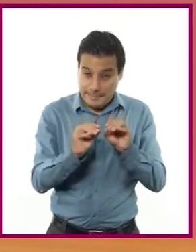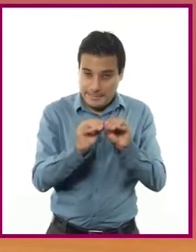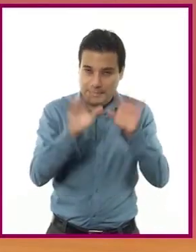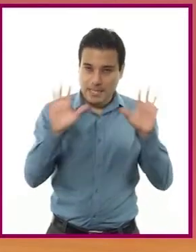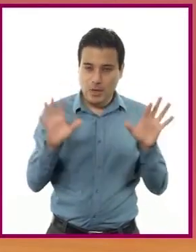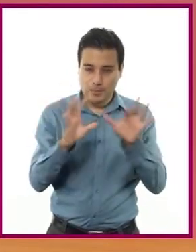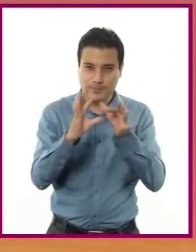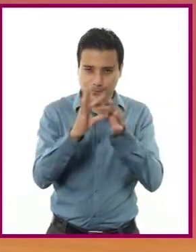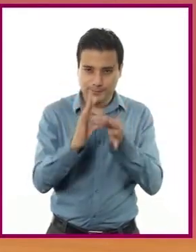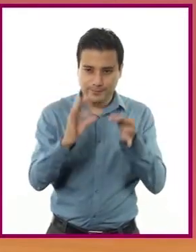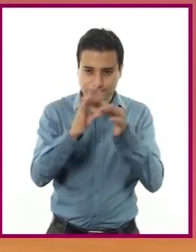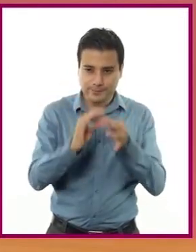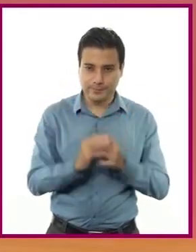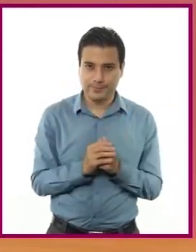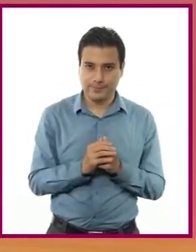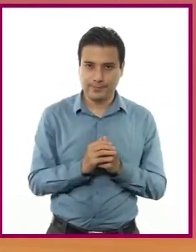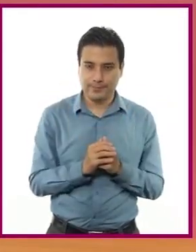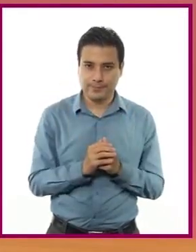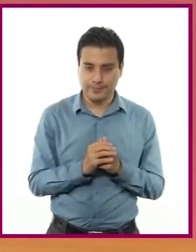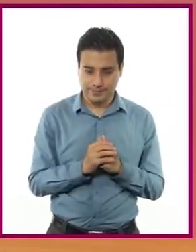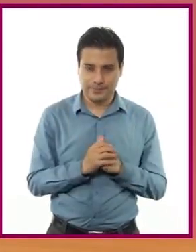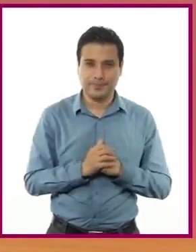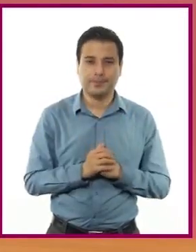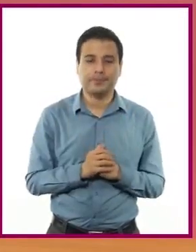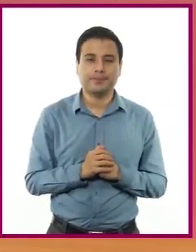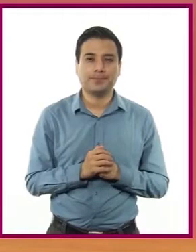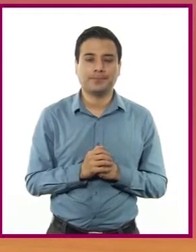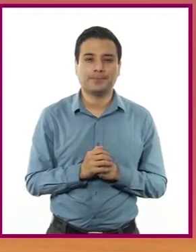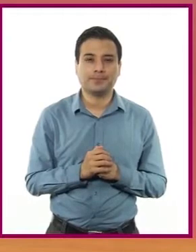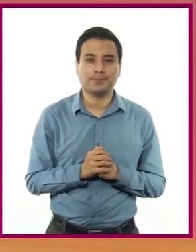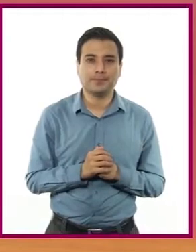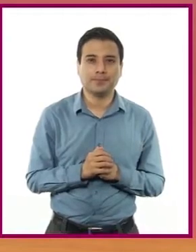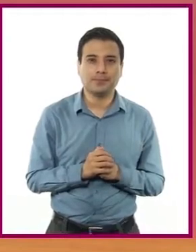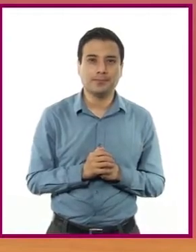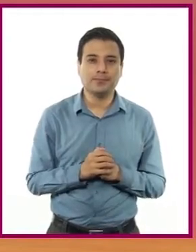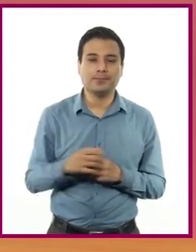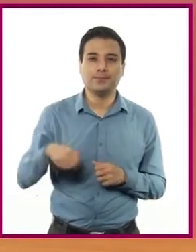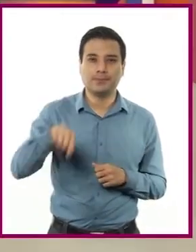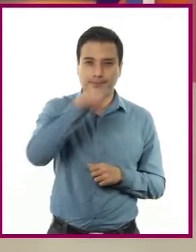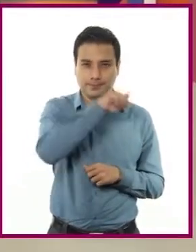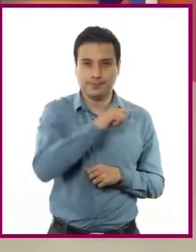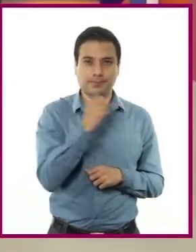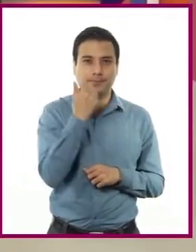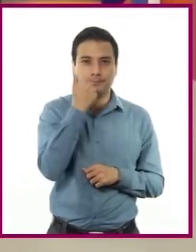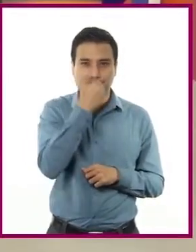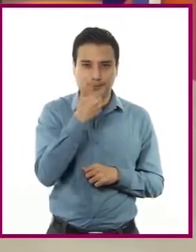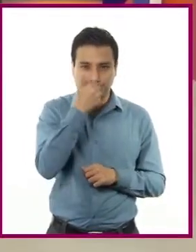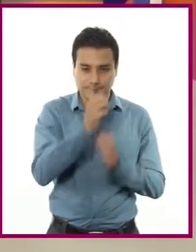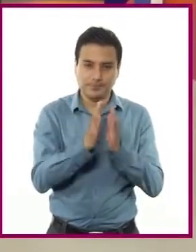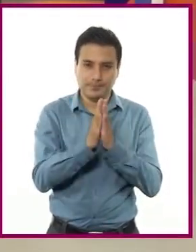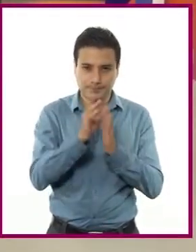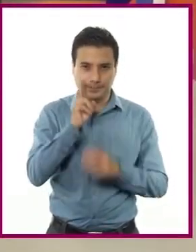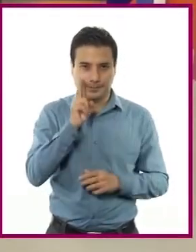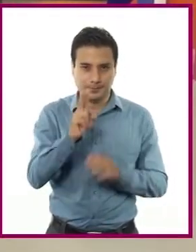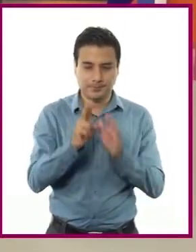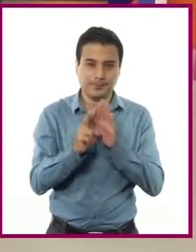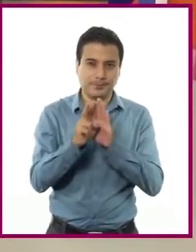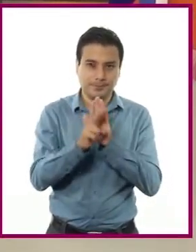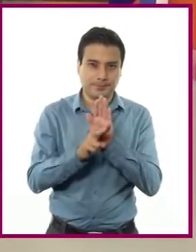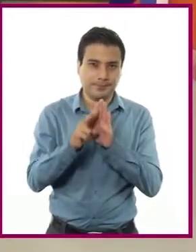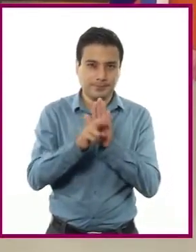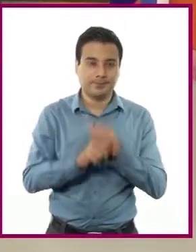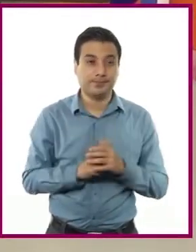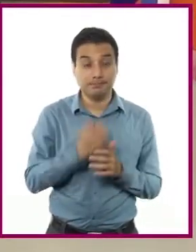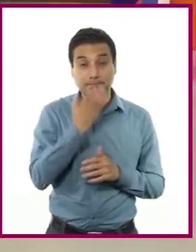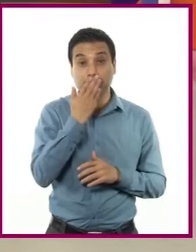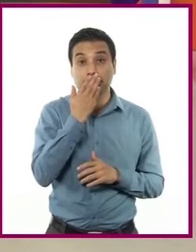vocabulario técnico, les propongo a las alumnas y alumnos que revisemos el siguiente video. Me